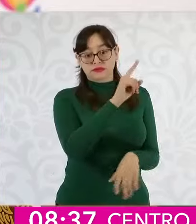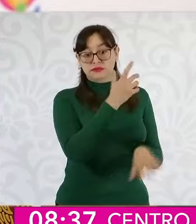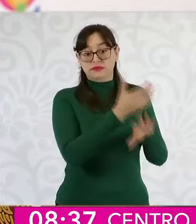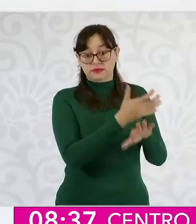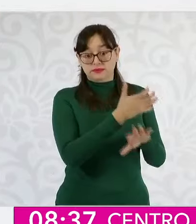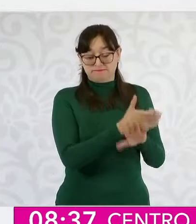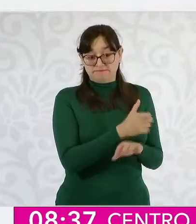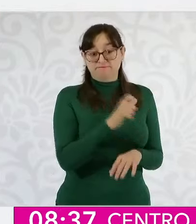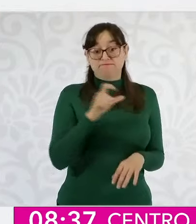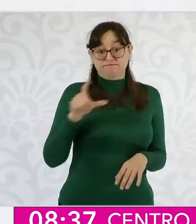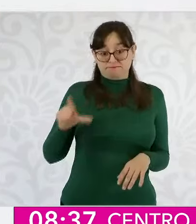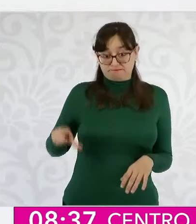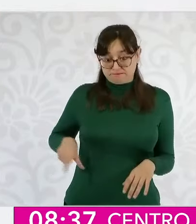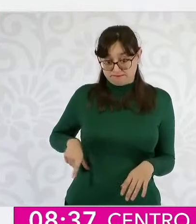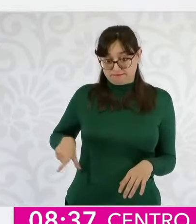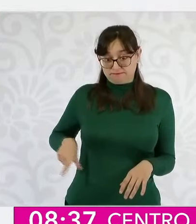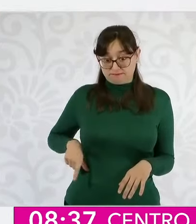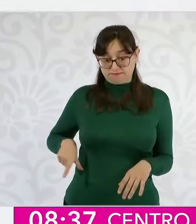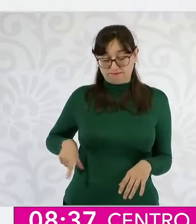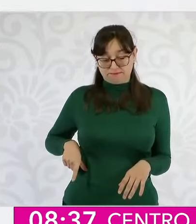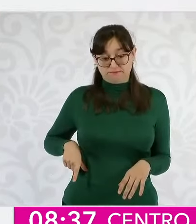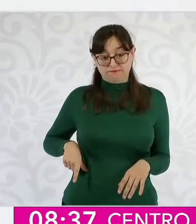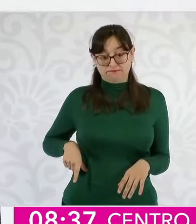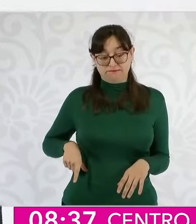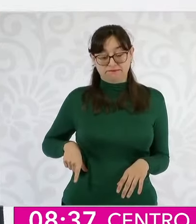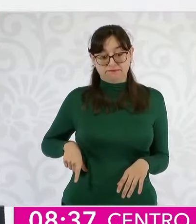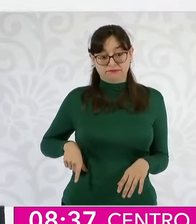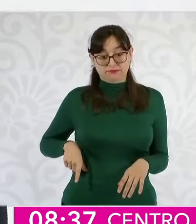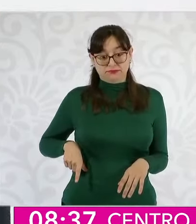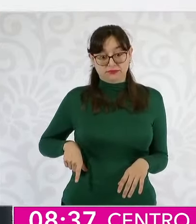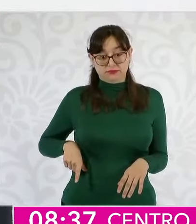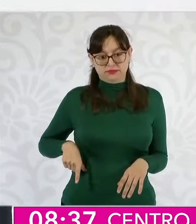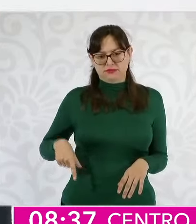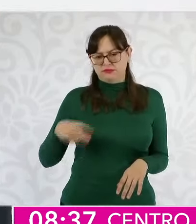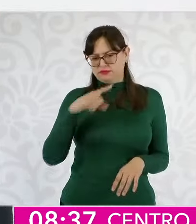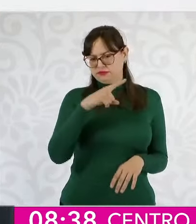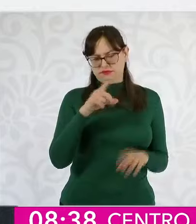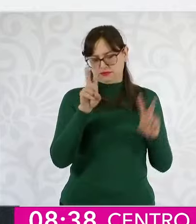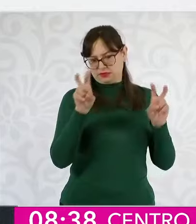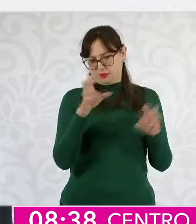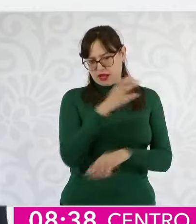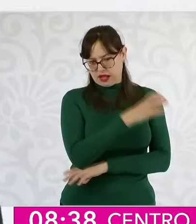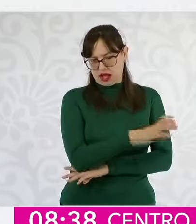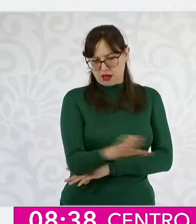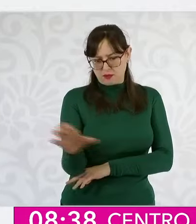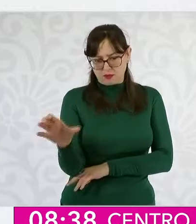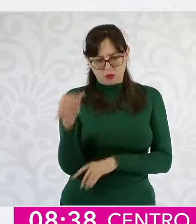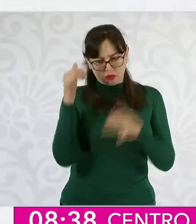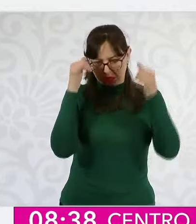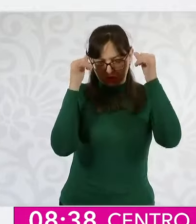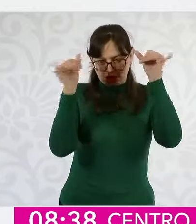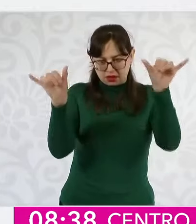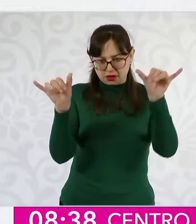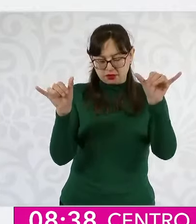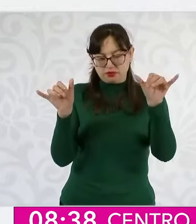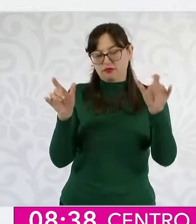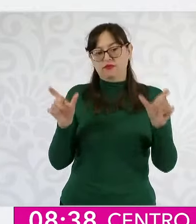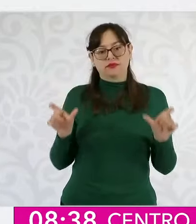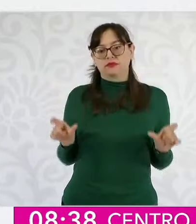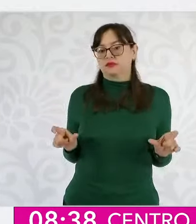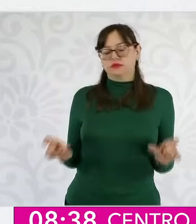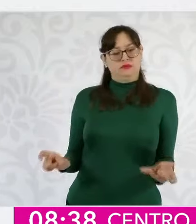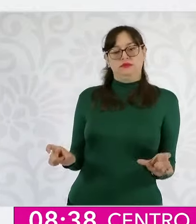Unidos, particularmente el Departamento de Agricultura o Ganadería, puso